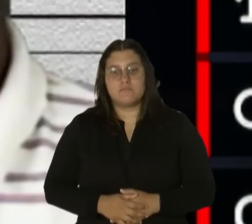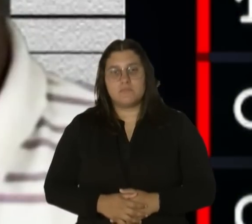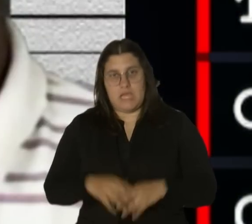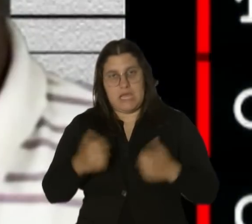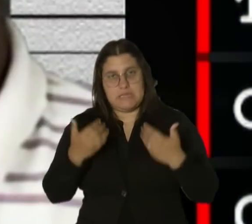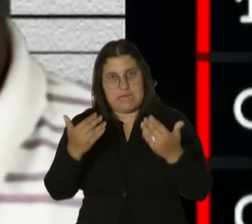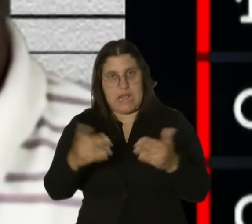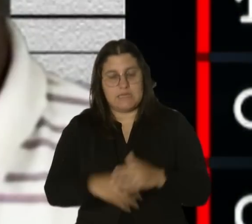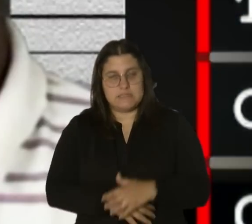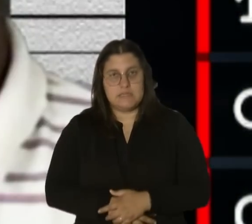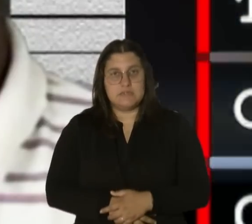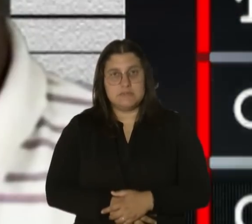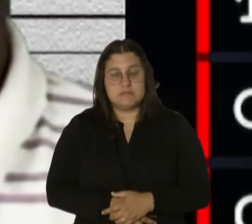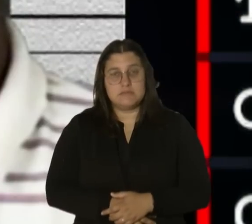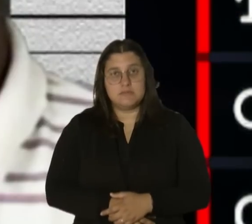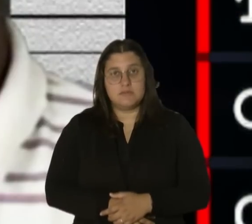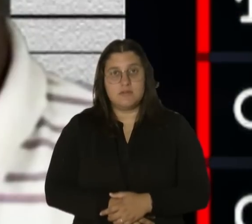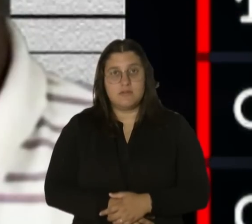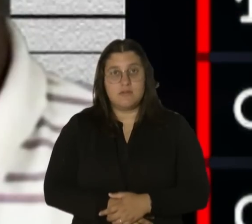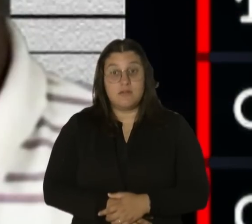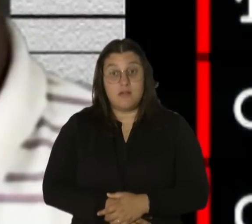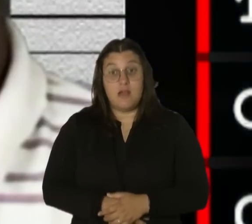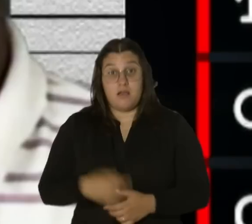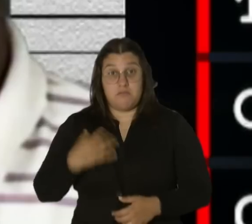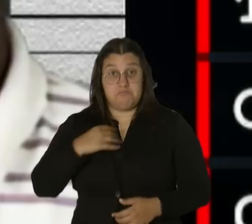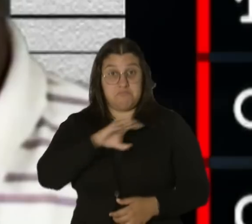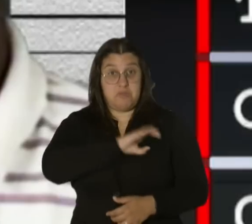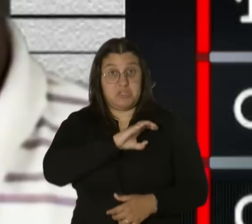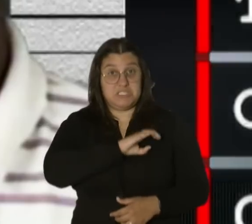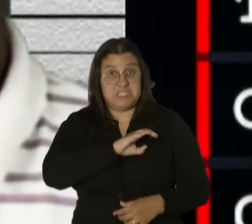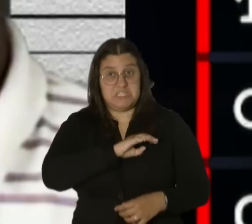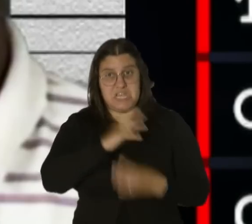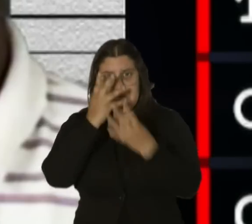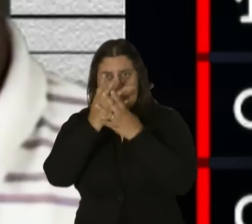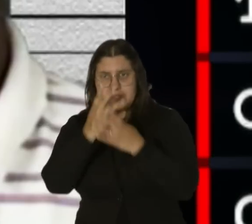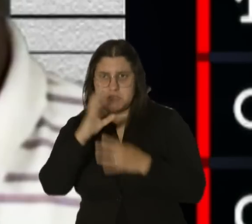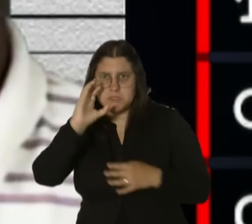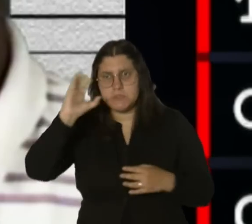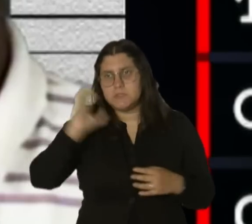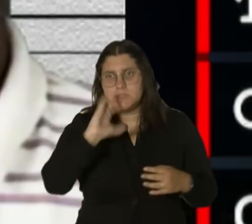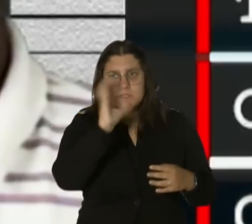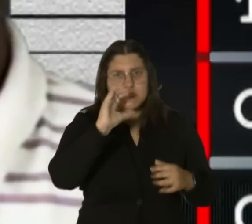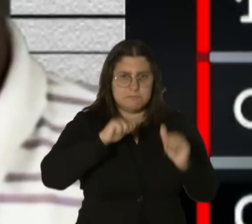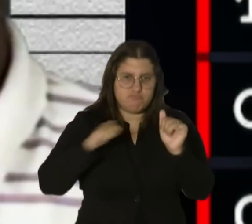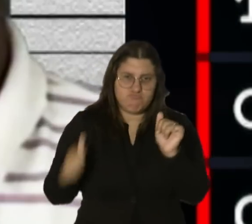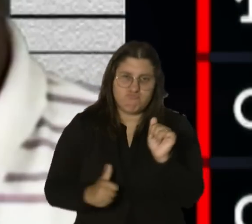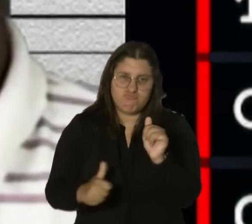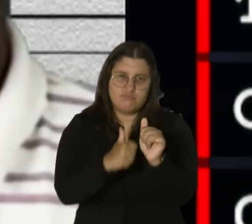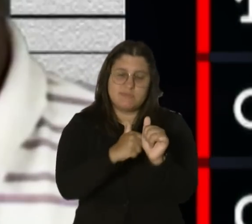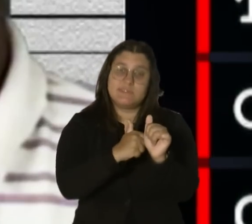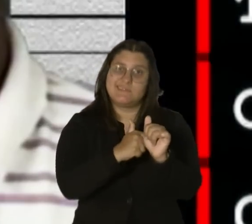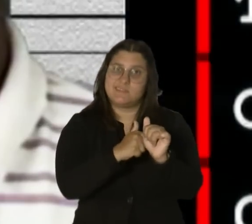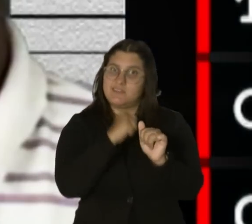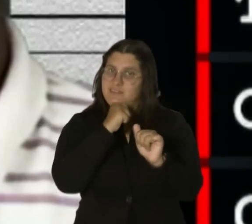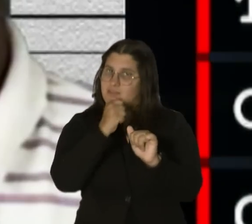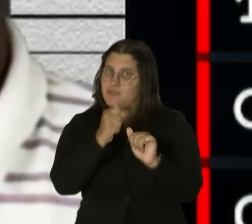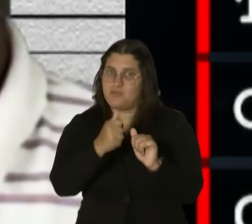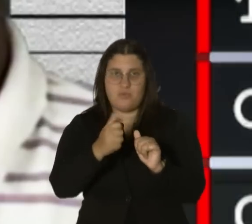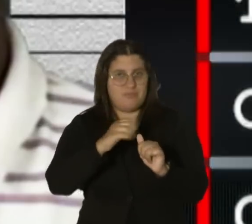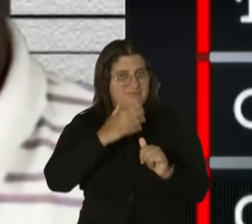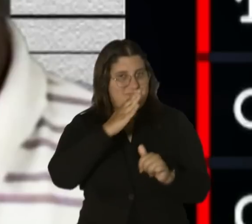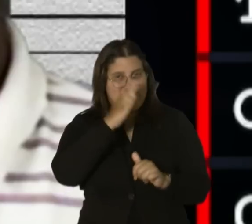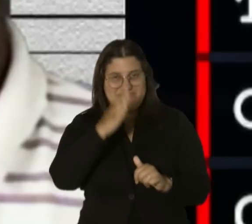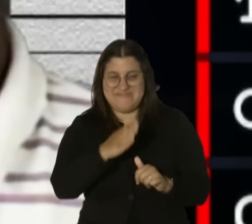Jimmy. La División de Arrestos Especiales y Extradiciones del Negociado de la Policía está tras sus pasos y no va a descansar